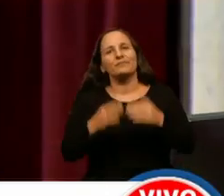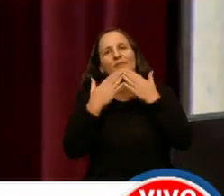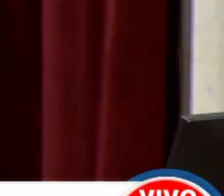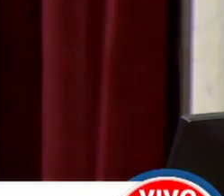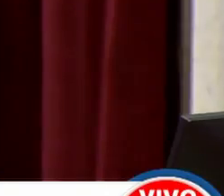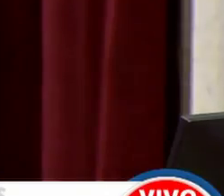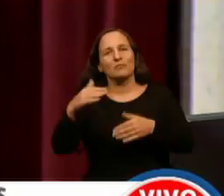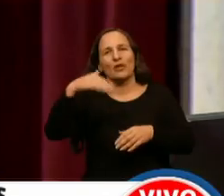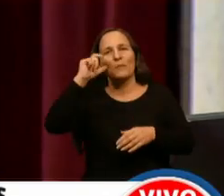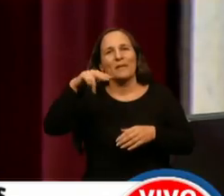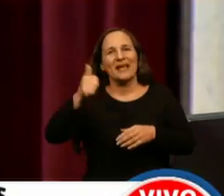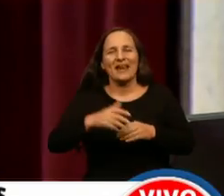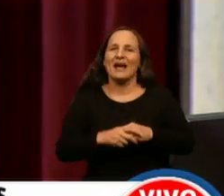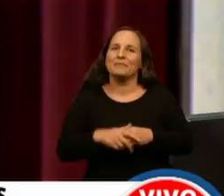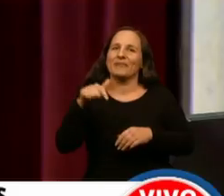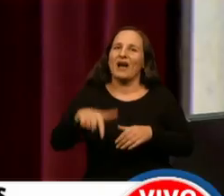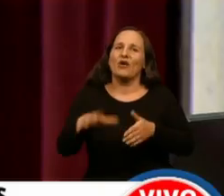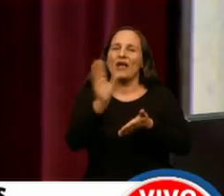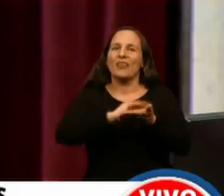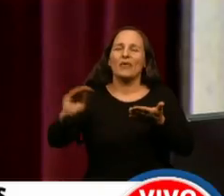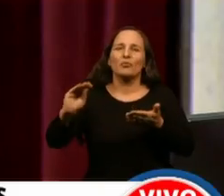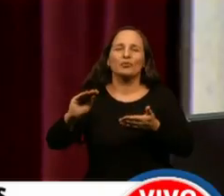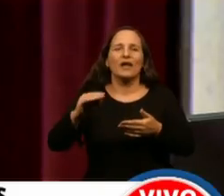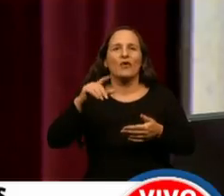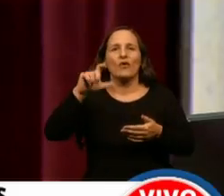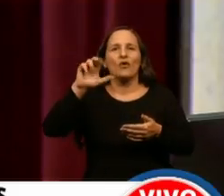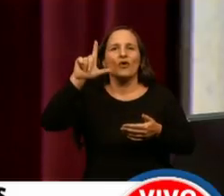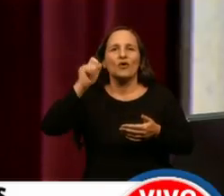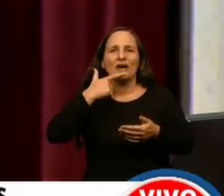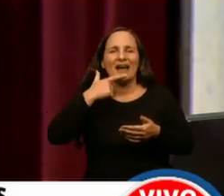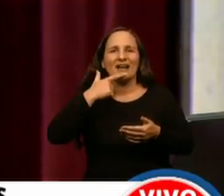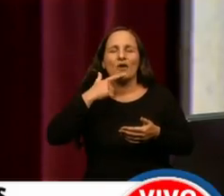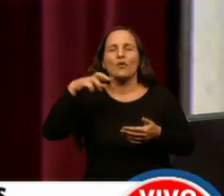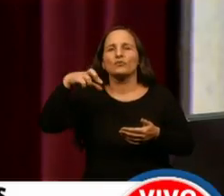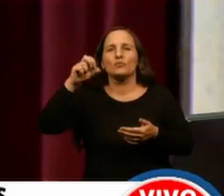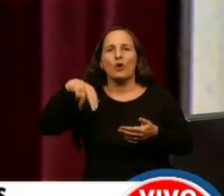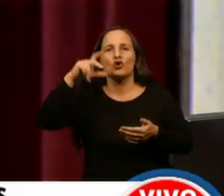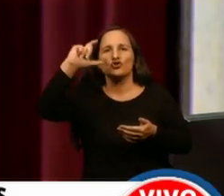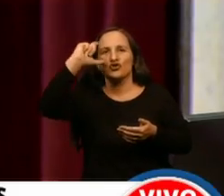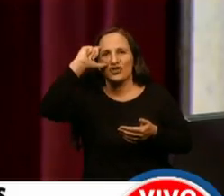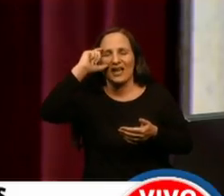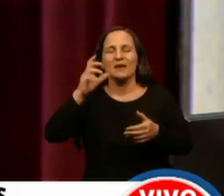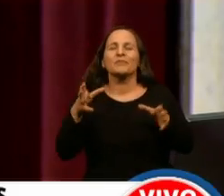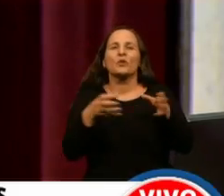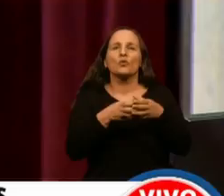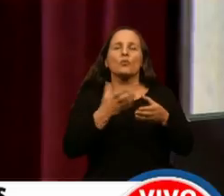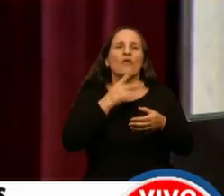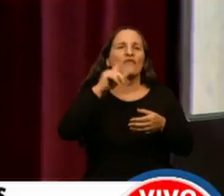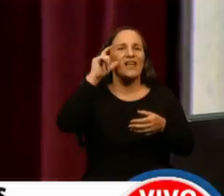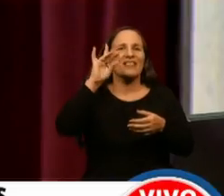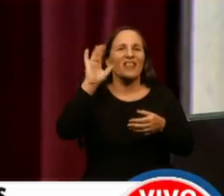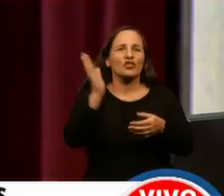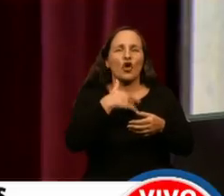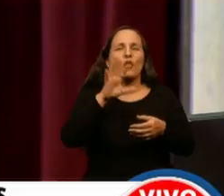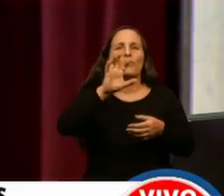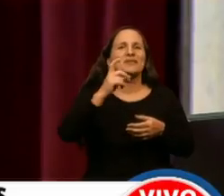diputado mena tiene la palabra el diputado carlos y brahím ponce frente de todos san